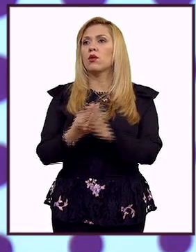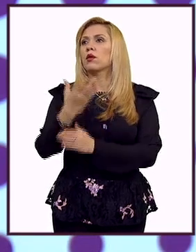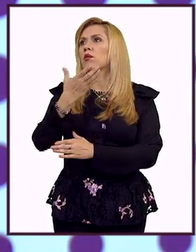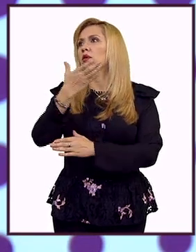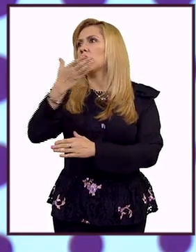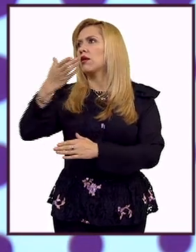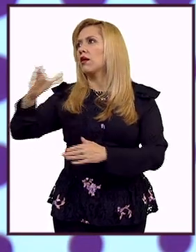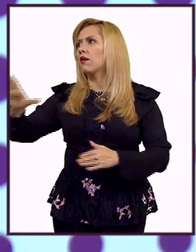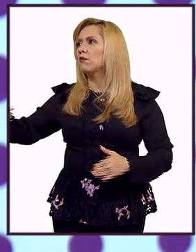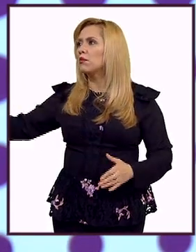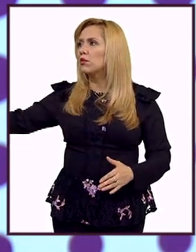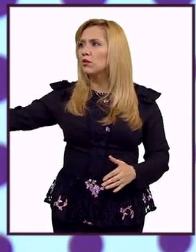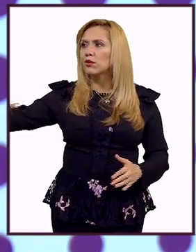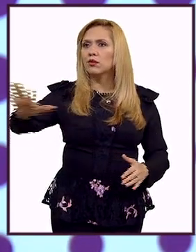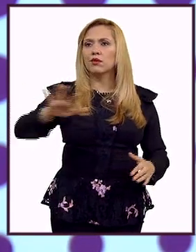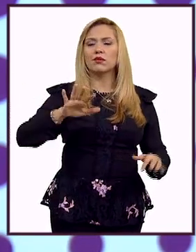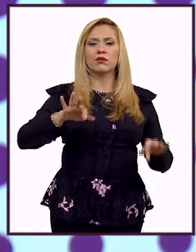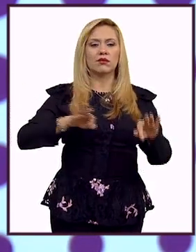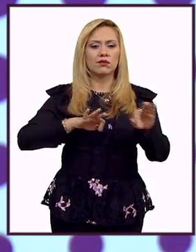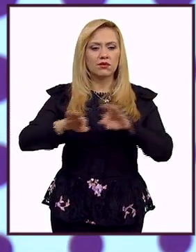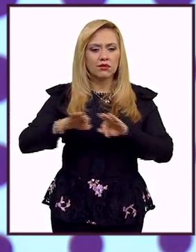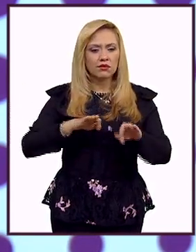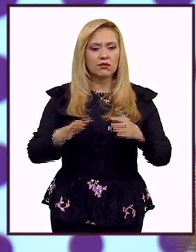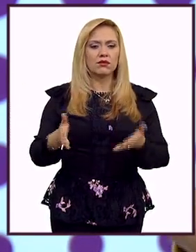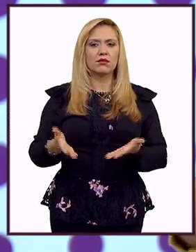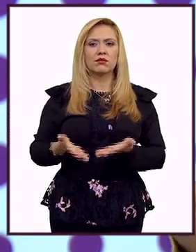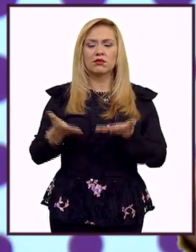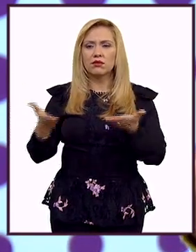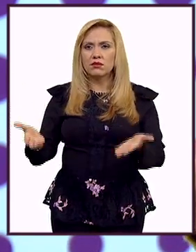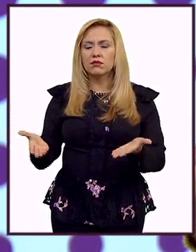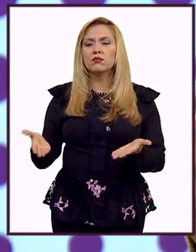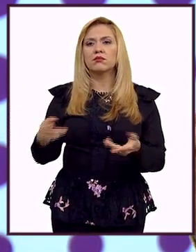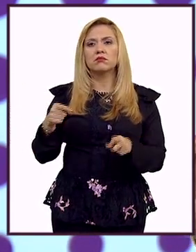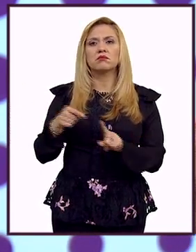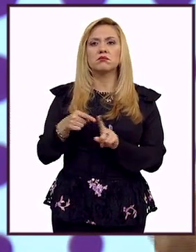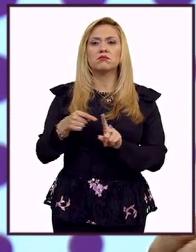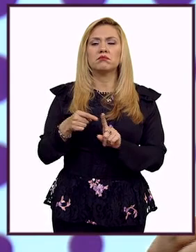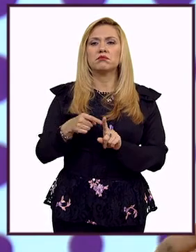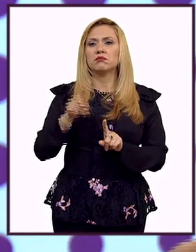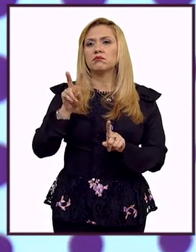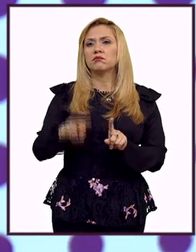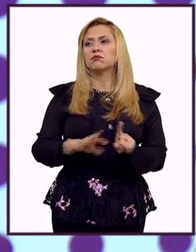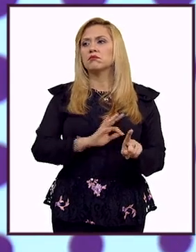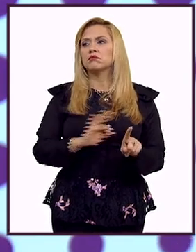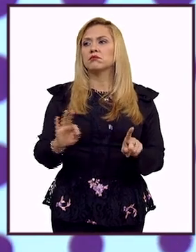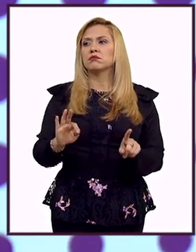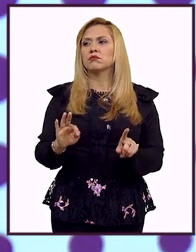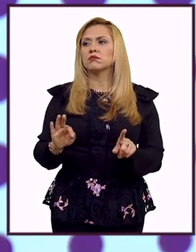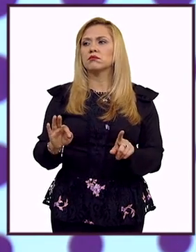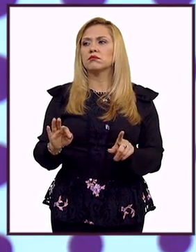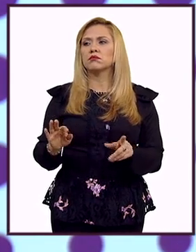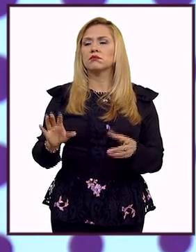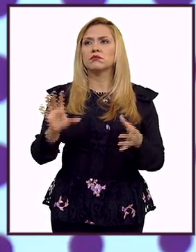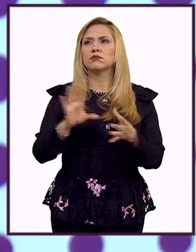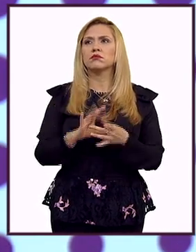información, participación, acceso a recursos naturales. Es muy potente que les permite